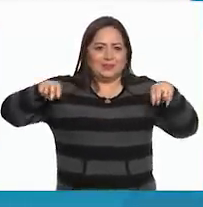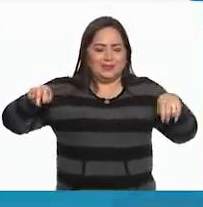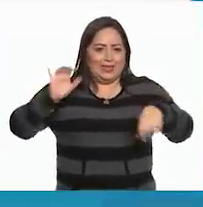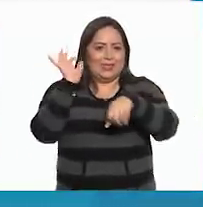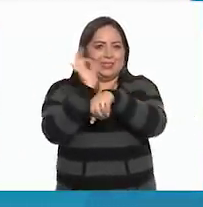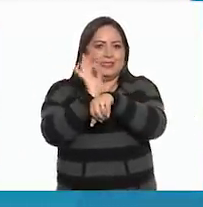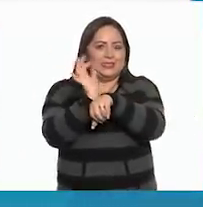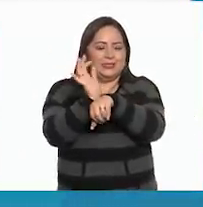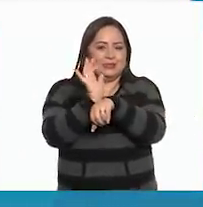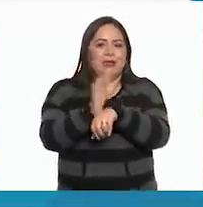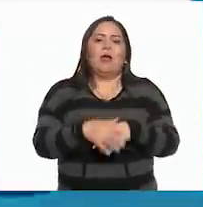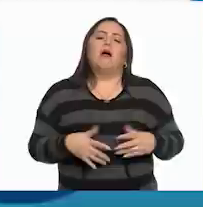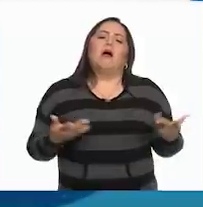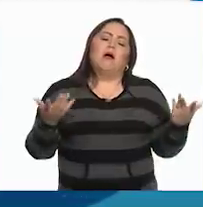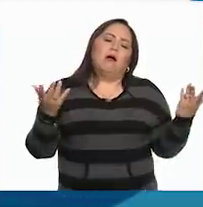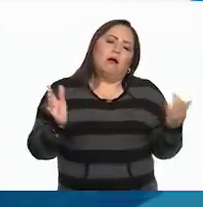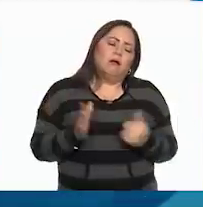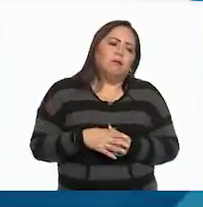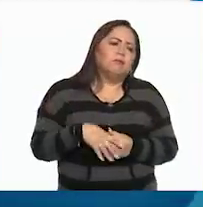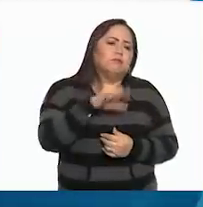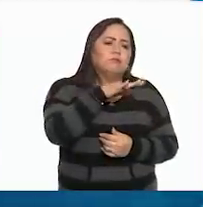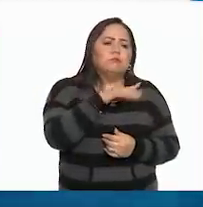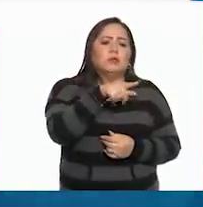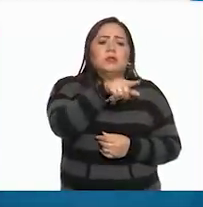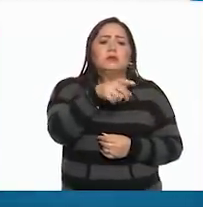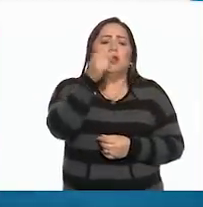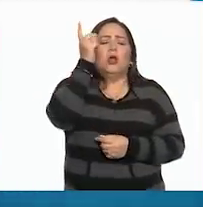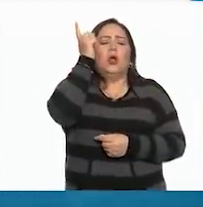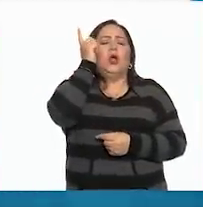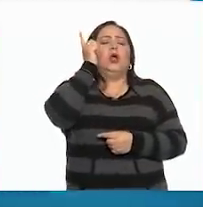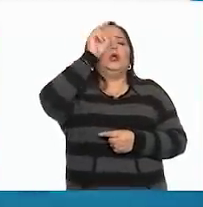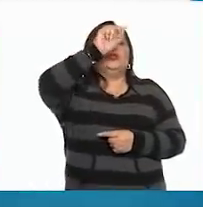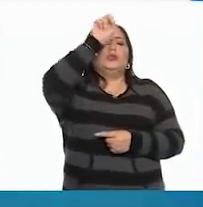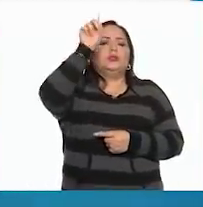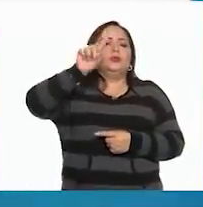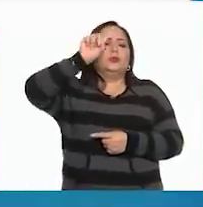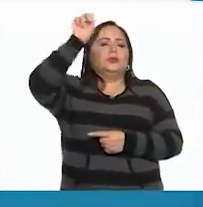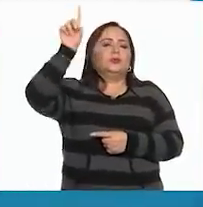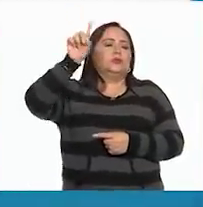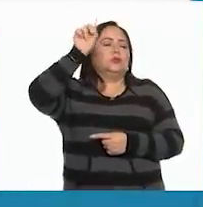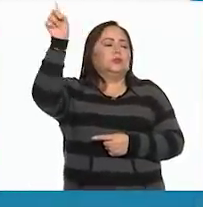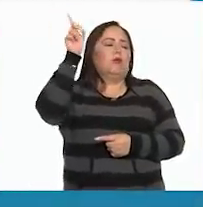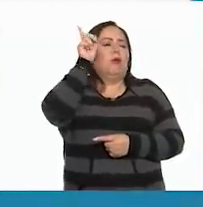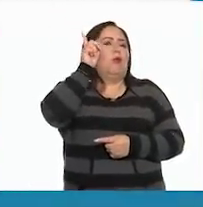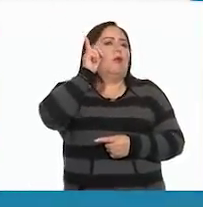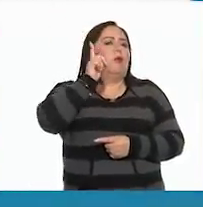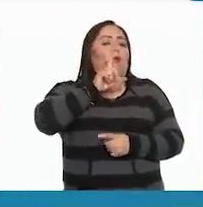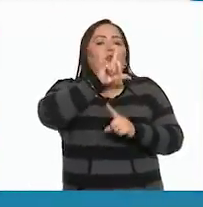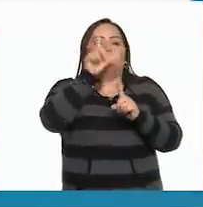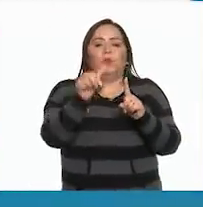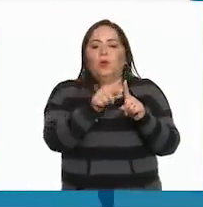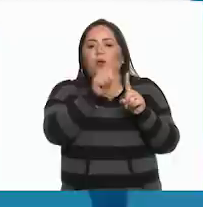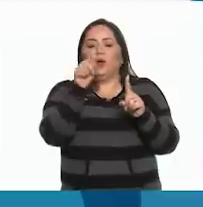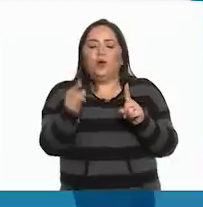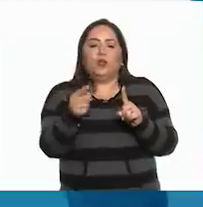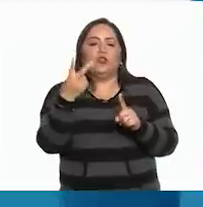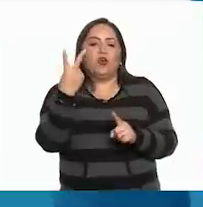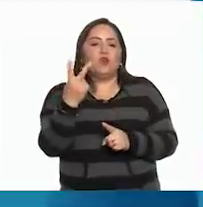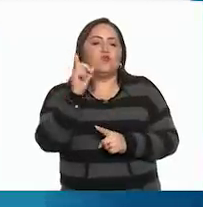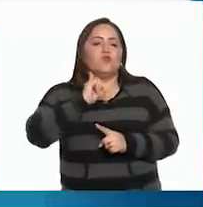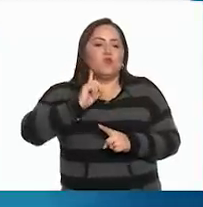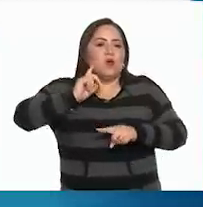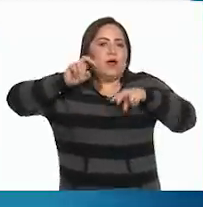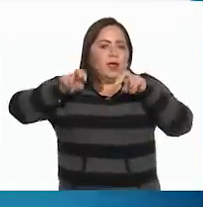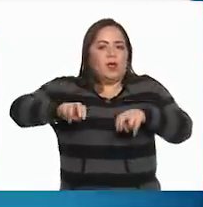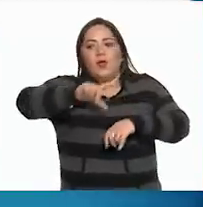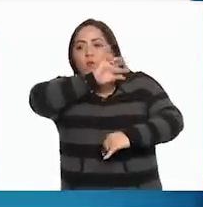cine. ¡Ay, don Leopoldo está durmiendo en su lugar! Luego siguen dos mujeres en la misma